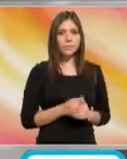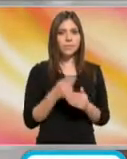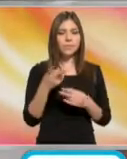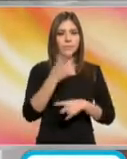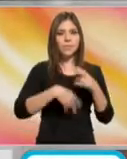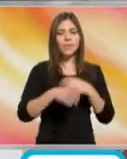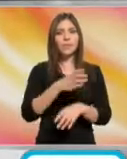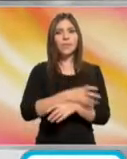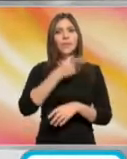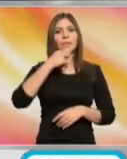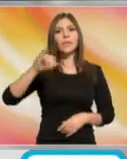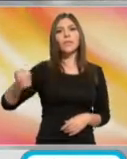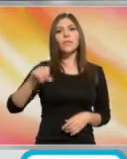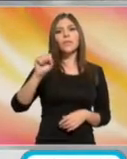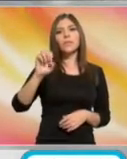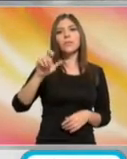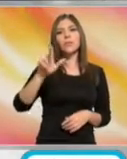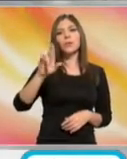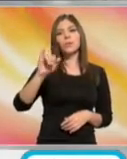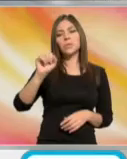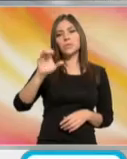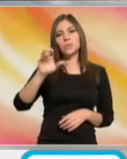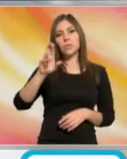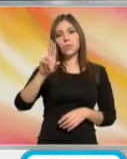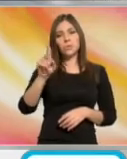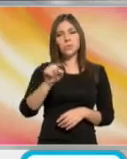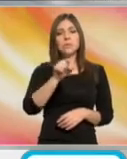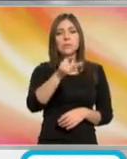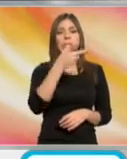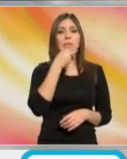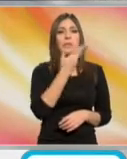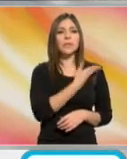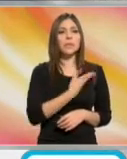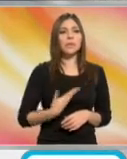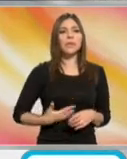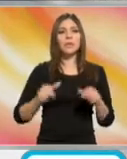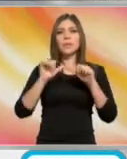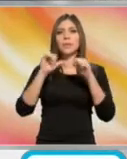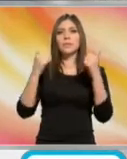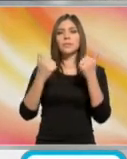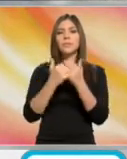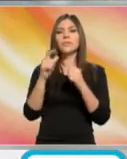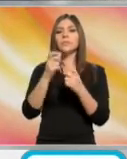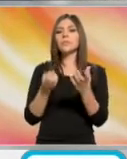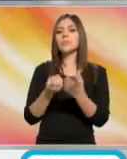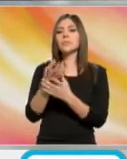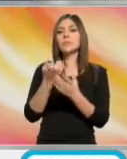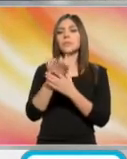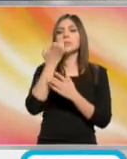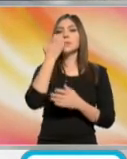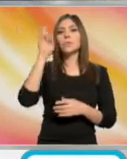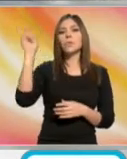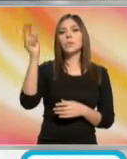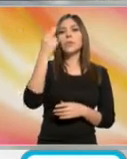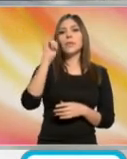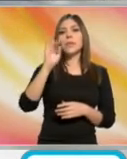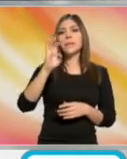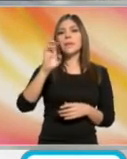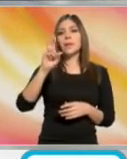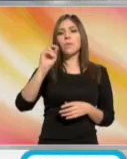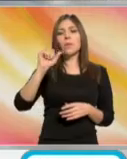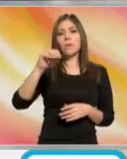Nos acompaña José Luis Cruz Guízar. Gabriela, él es presidente de la Asociación de Egresados de Relaciones Internacionales de la Universidad